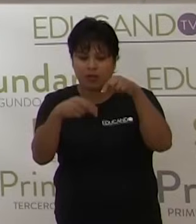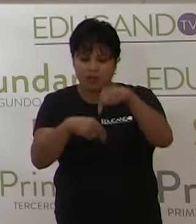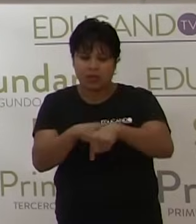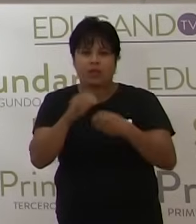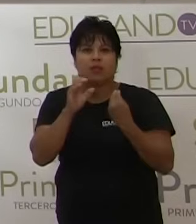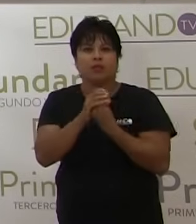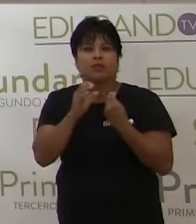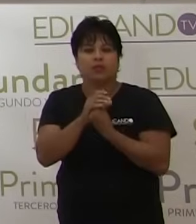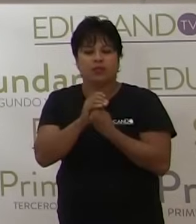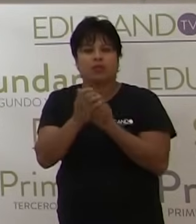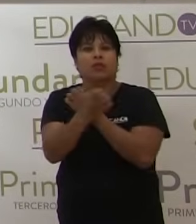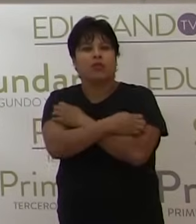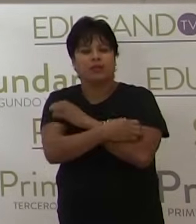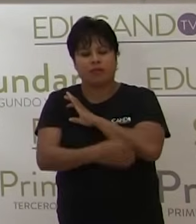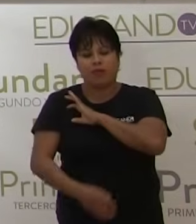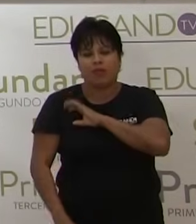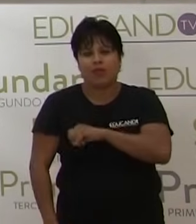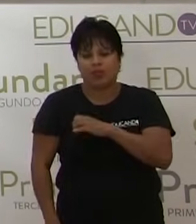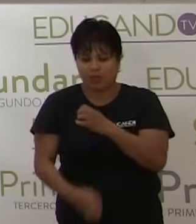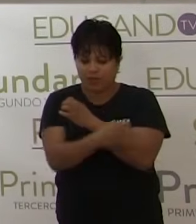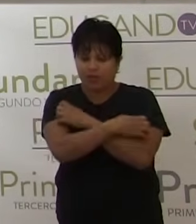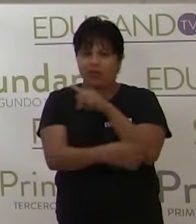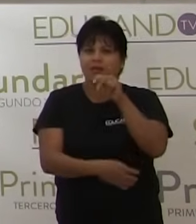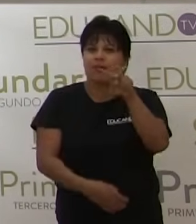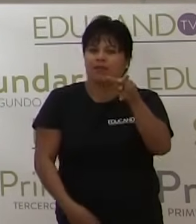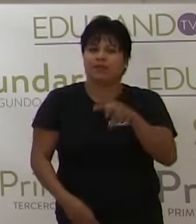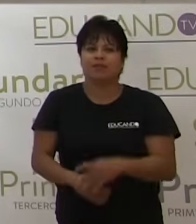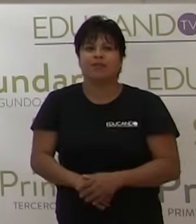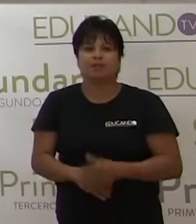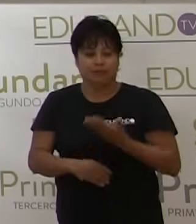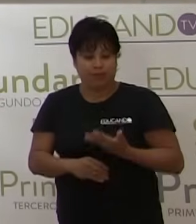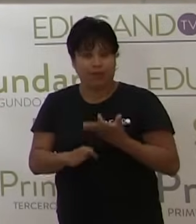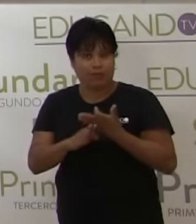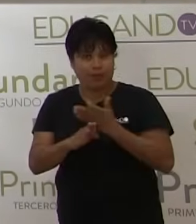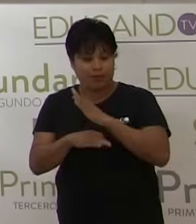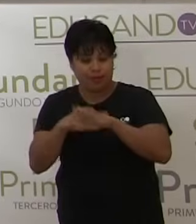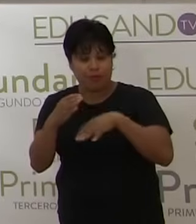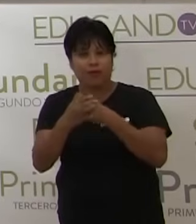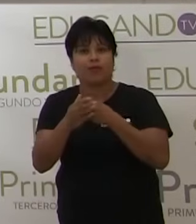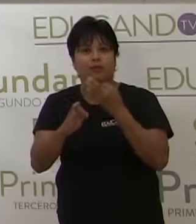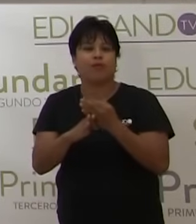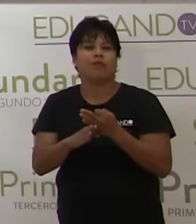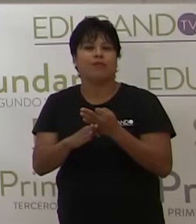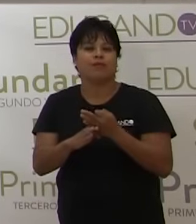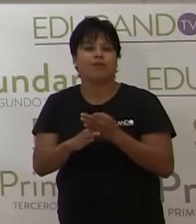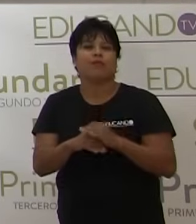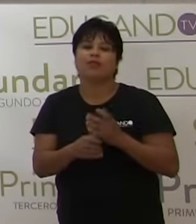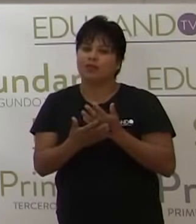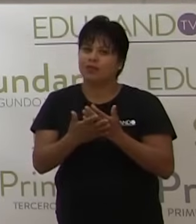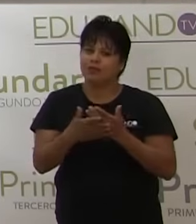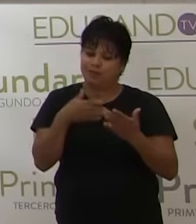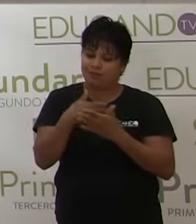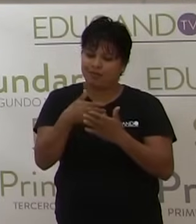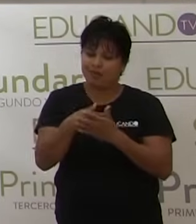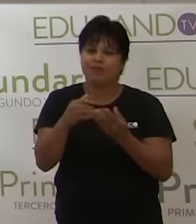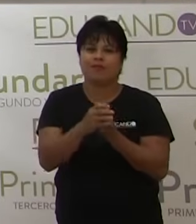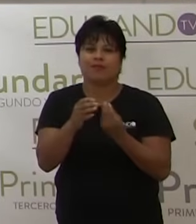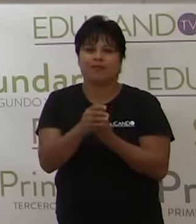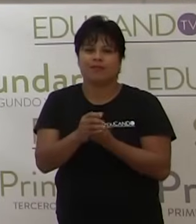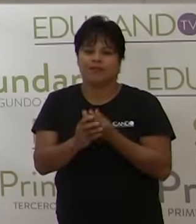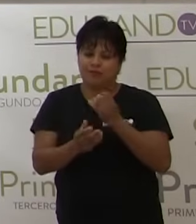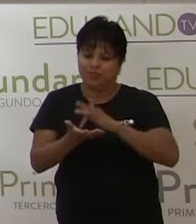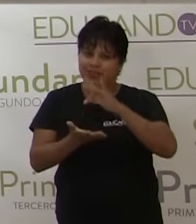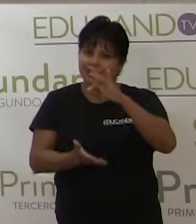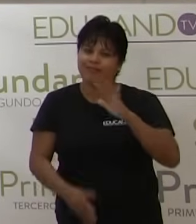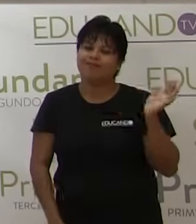siguiente emisión de tu programa favorito educando TV esto ha sido todo por hoy amigos así que los espero en la siguiente clase